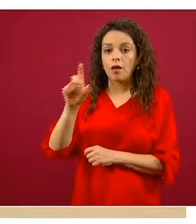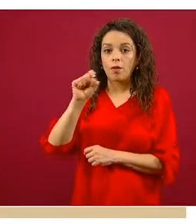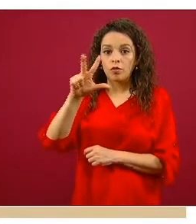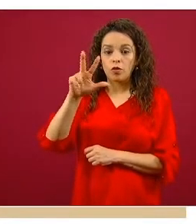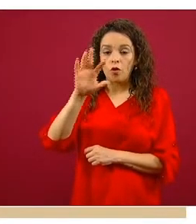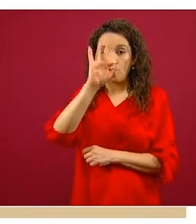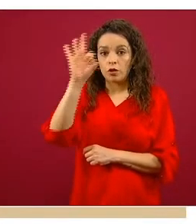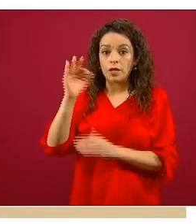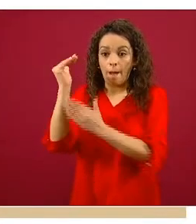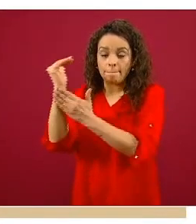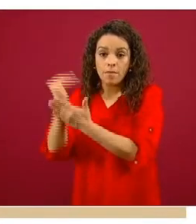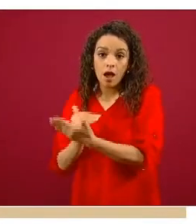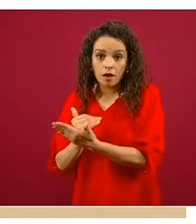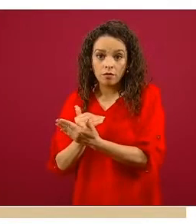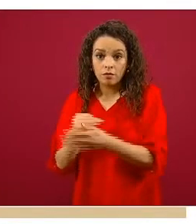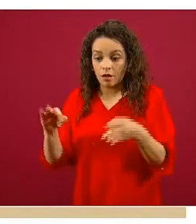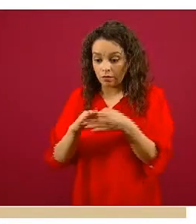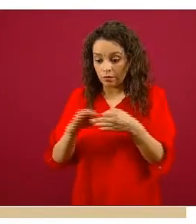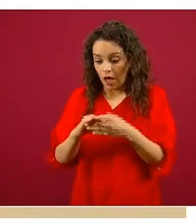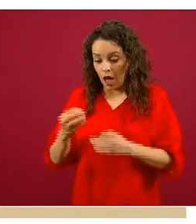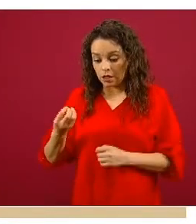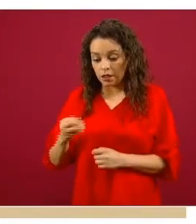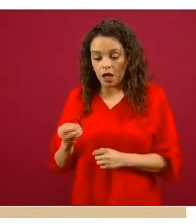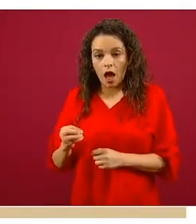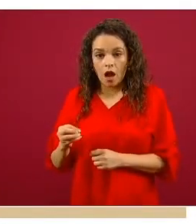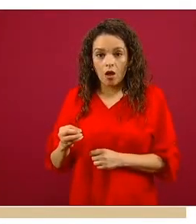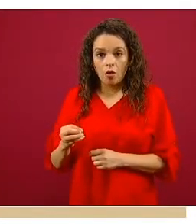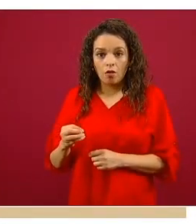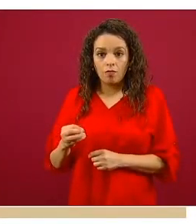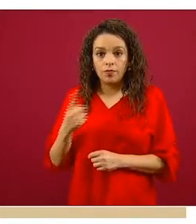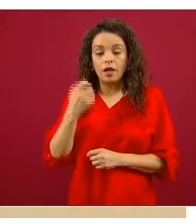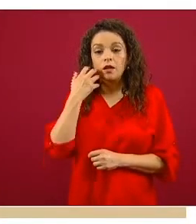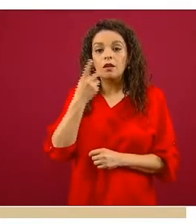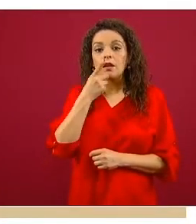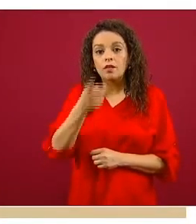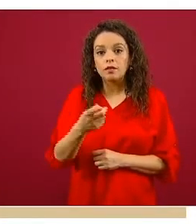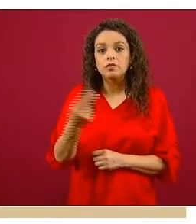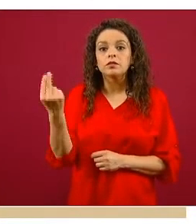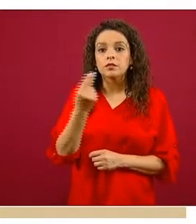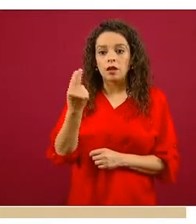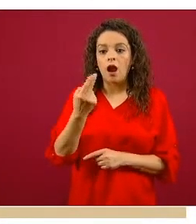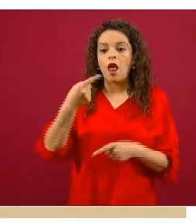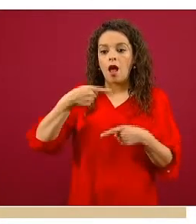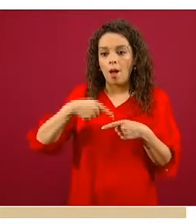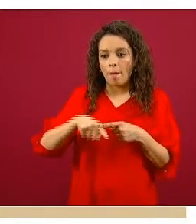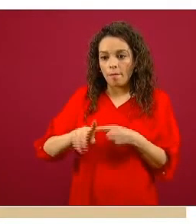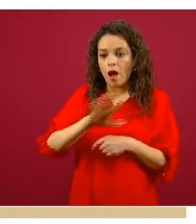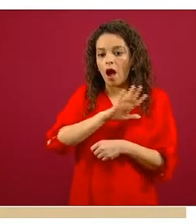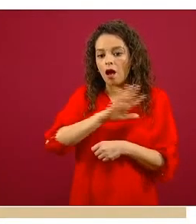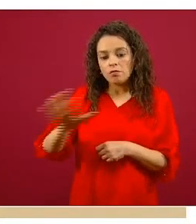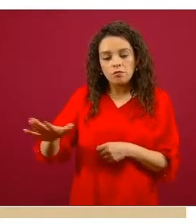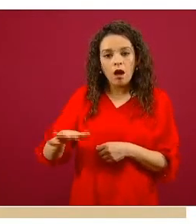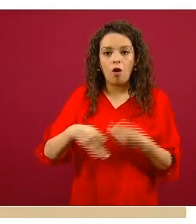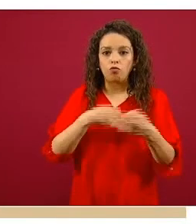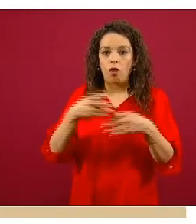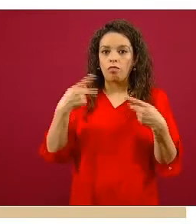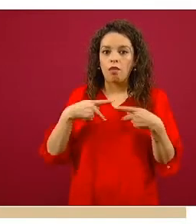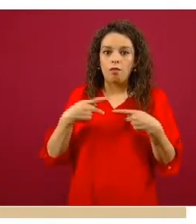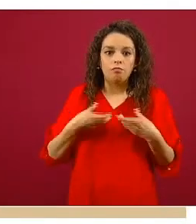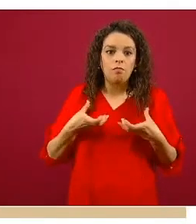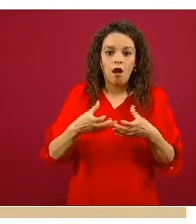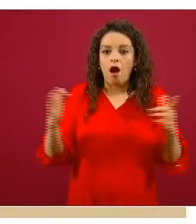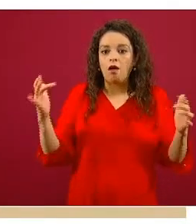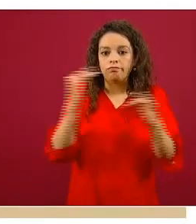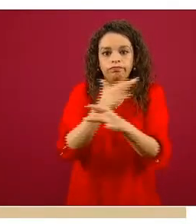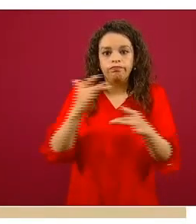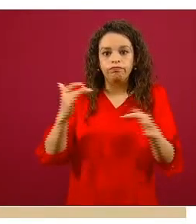28%, ya se están acercando al cero, que es empezar a movernos todos como si nada estuviera pasando, y esto es lo que